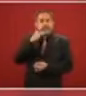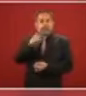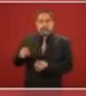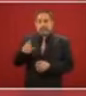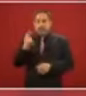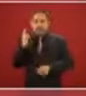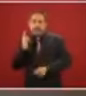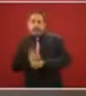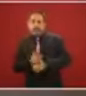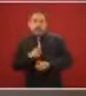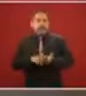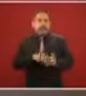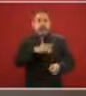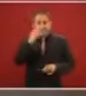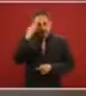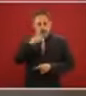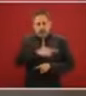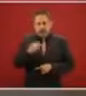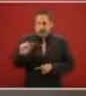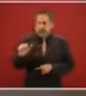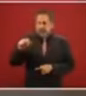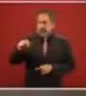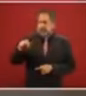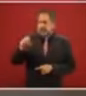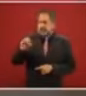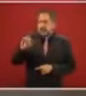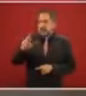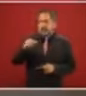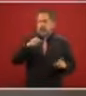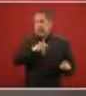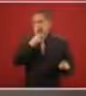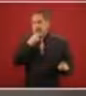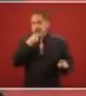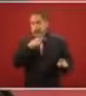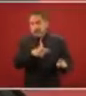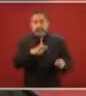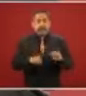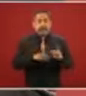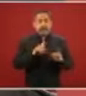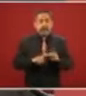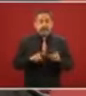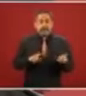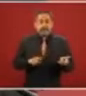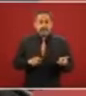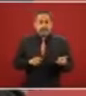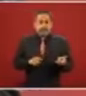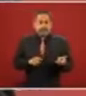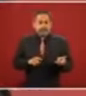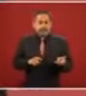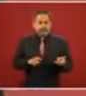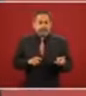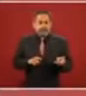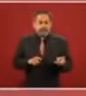del señor Ancira y del señor